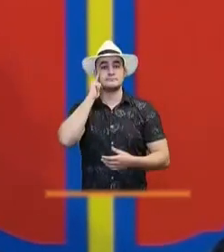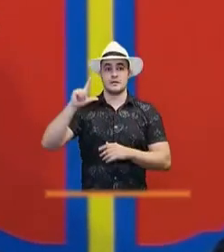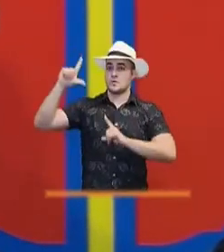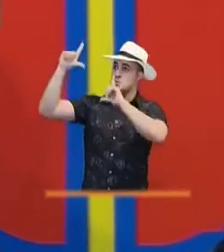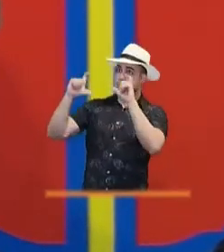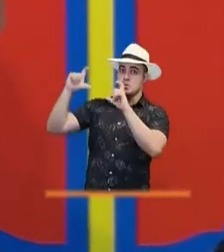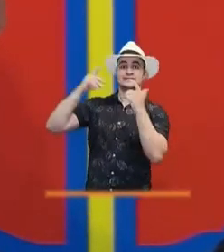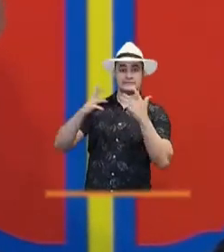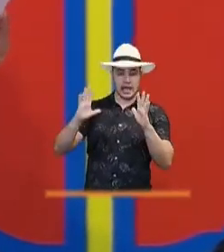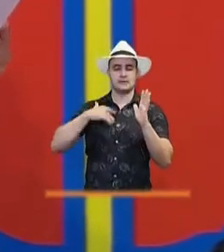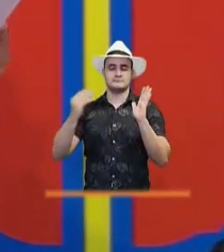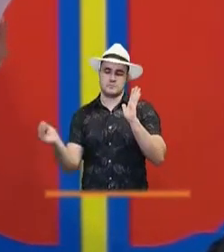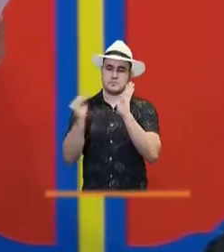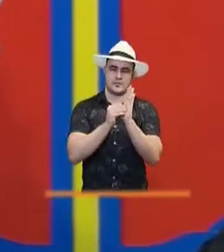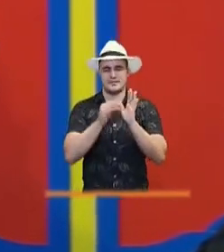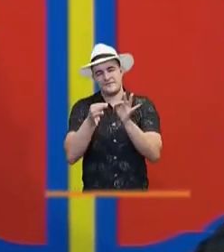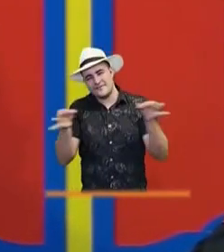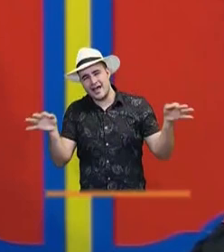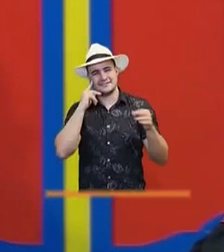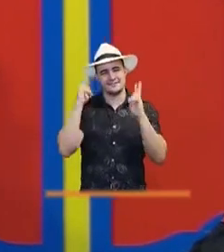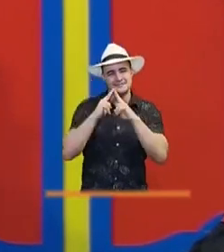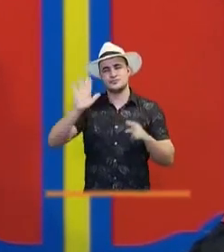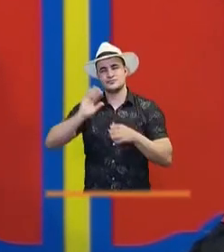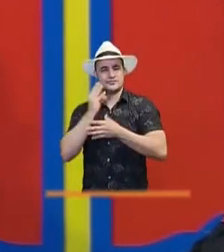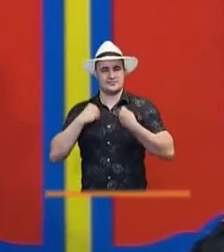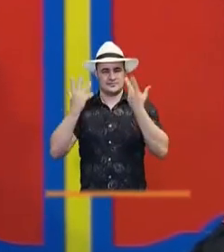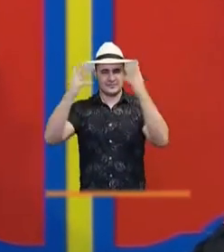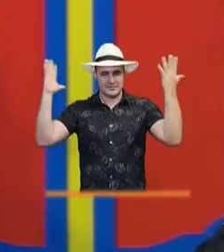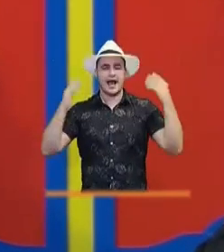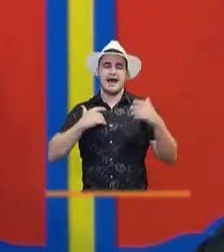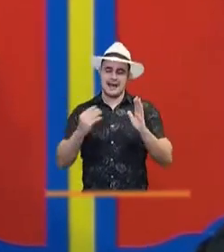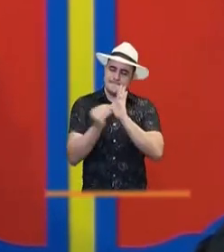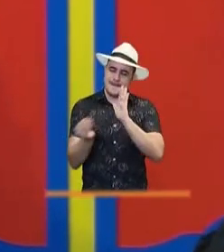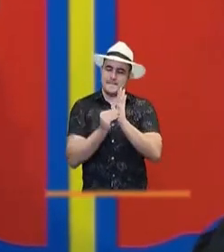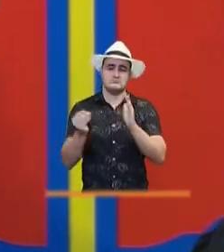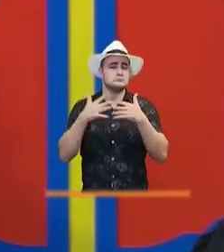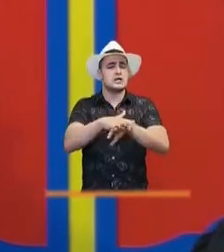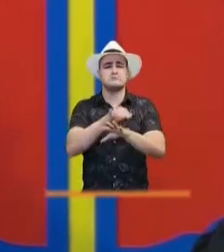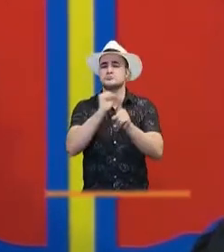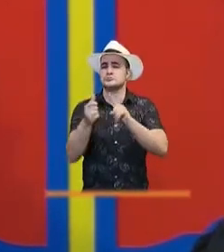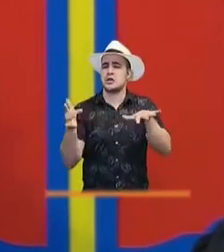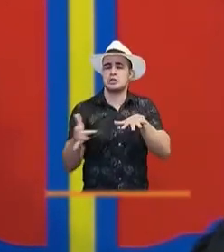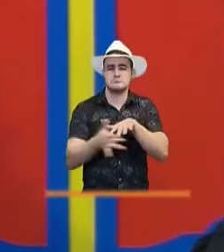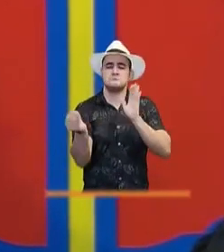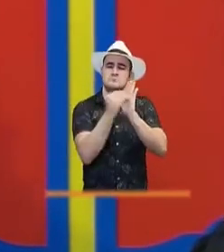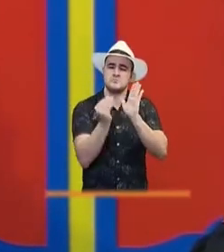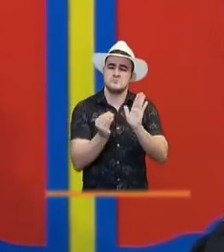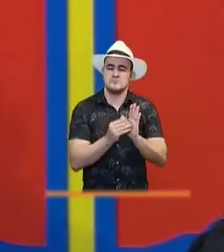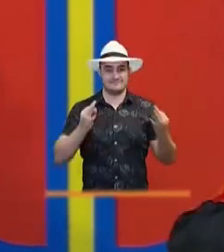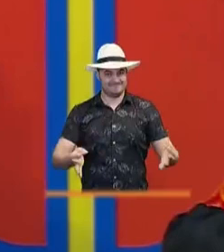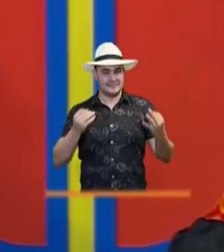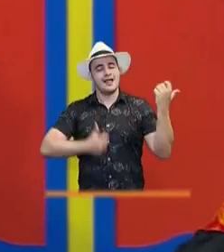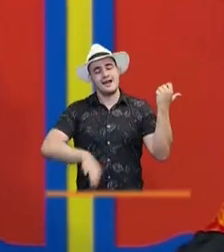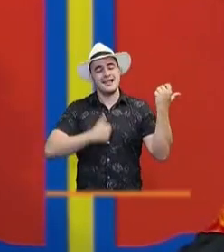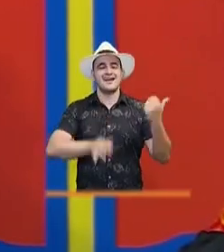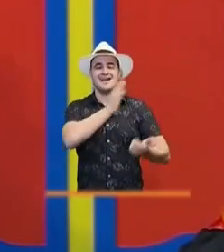las fotos y mensajes alusivos al Festival de la Trova a las redes sociales con el numeral A Punta de Trova y el